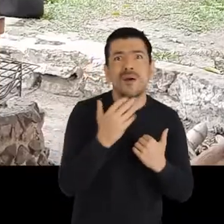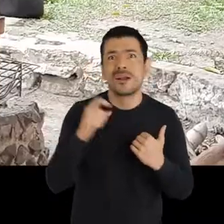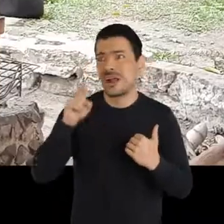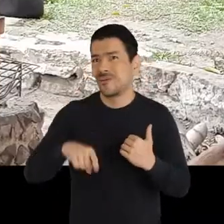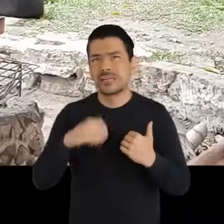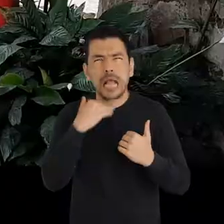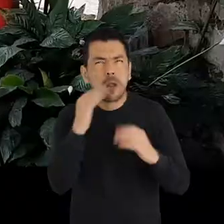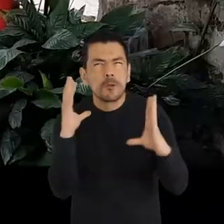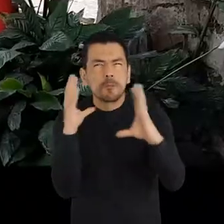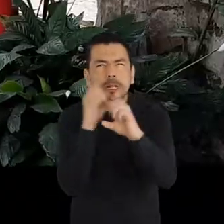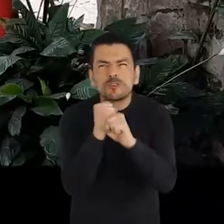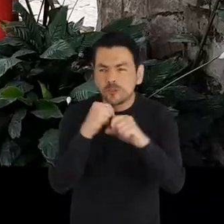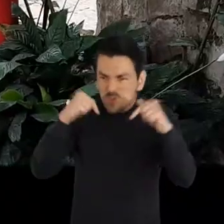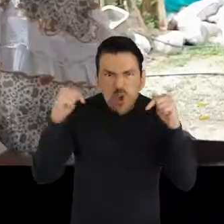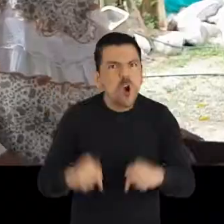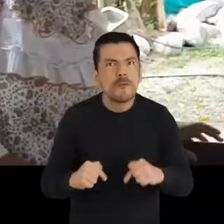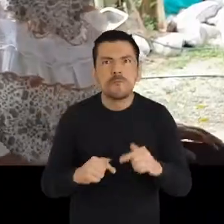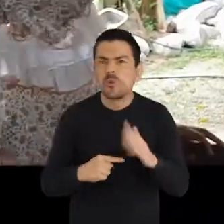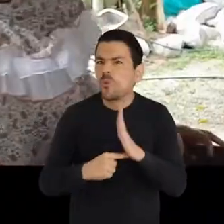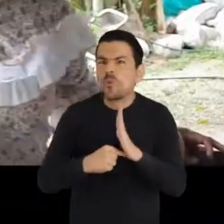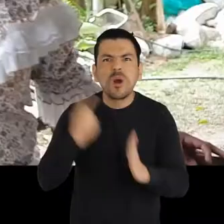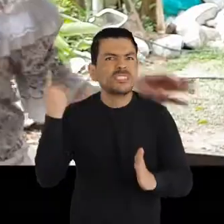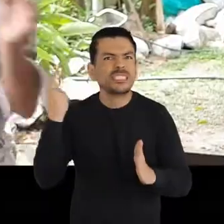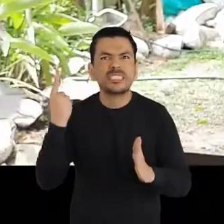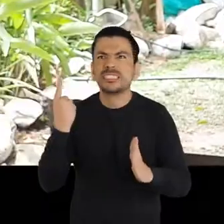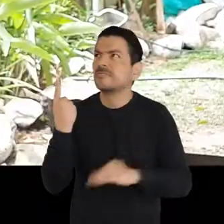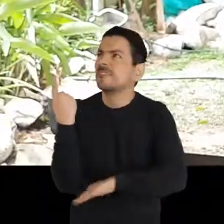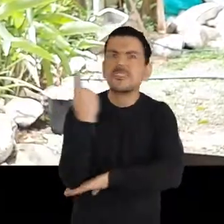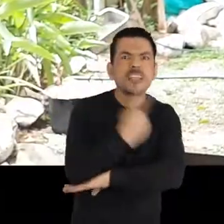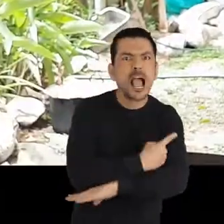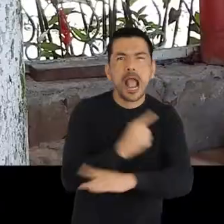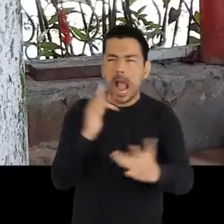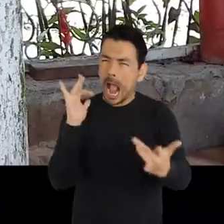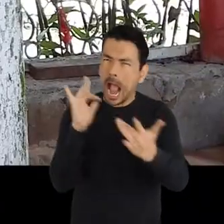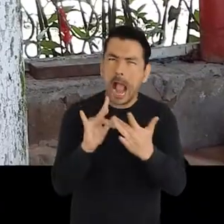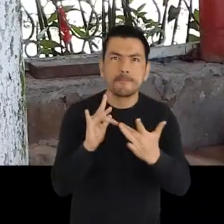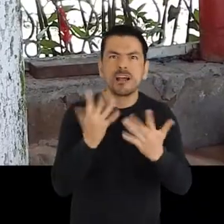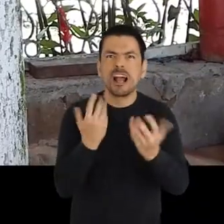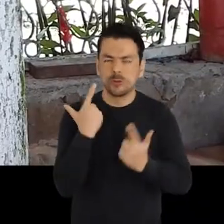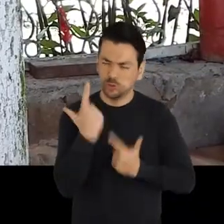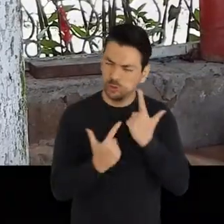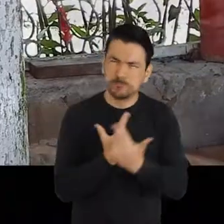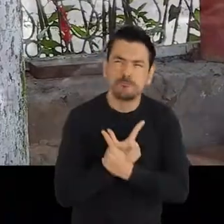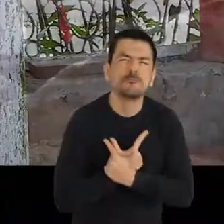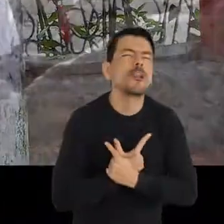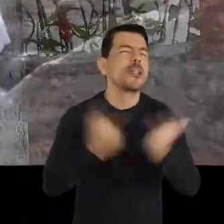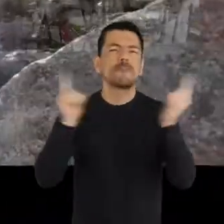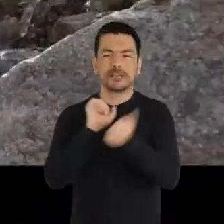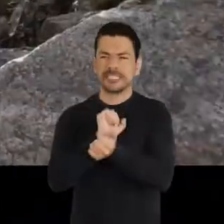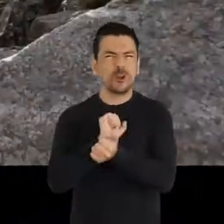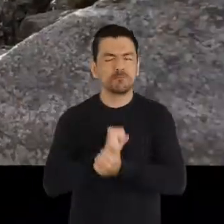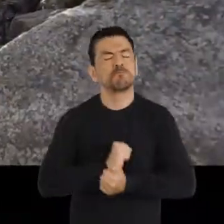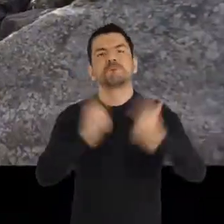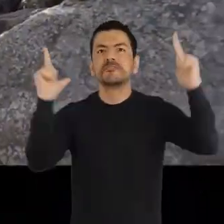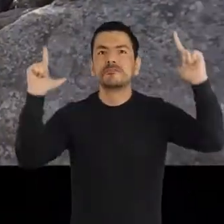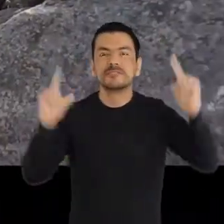Porque hoy es nuestro día. Hoy vamos a luchar por nuestra libertad.